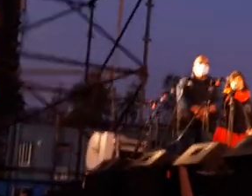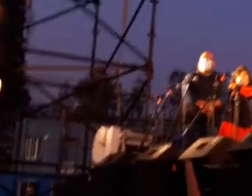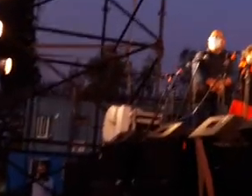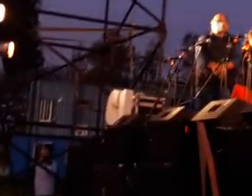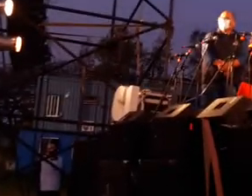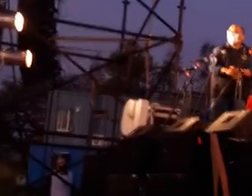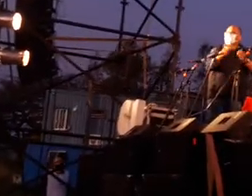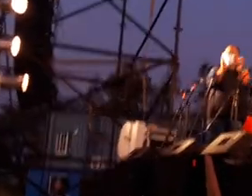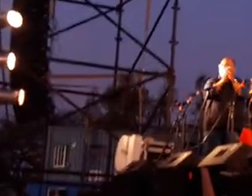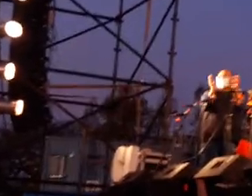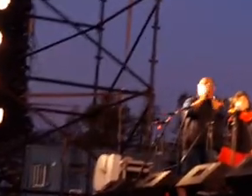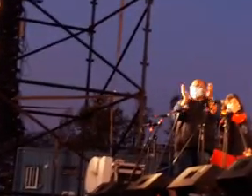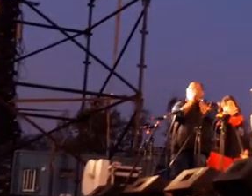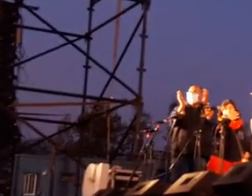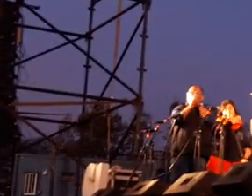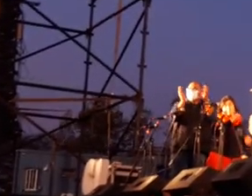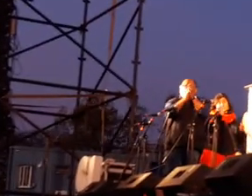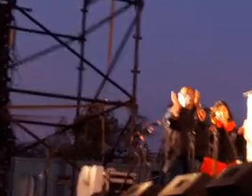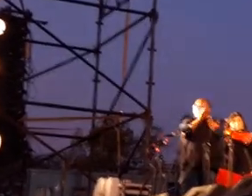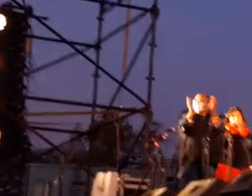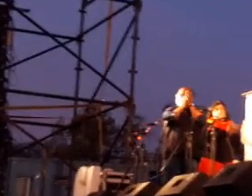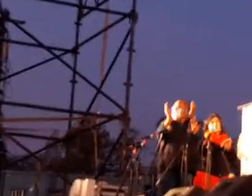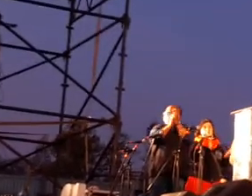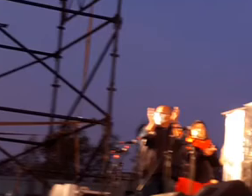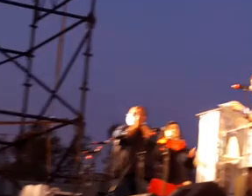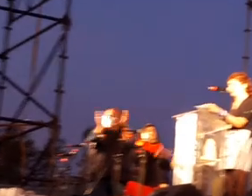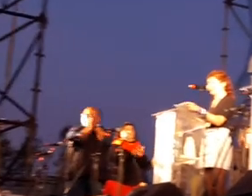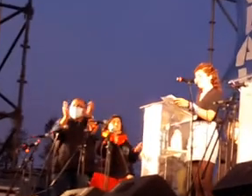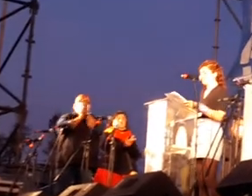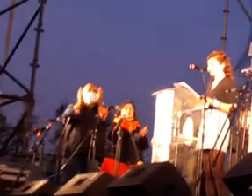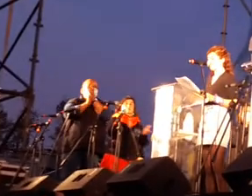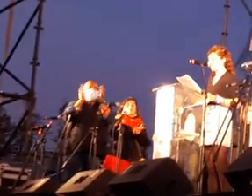cárcel pueden recibir hasta 4 años.